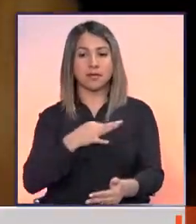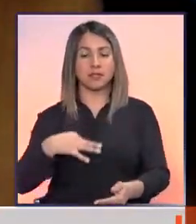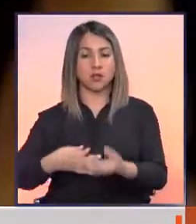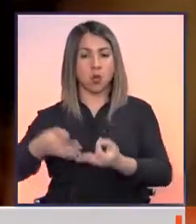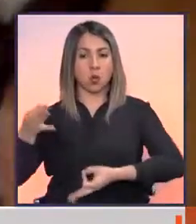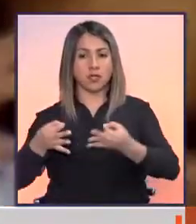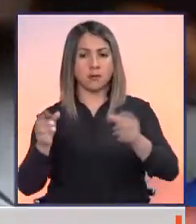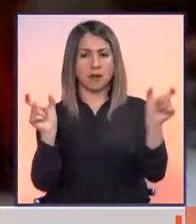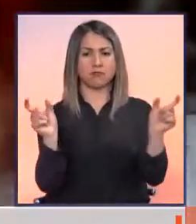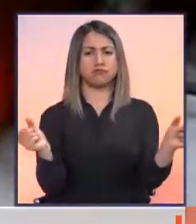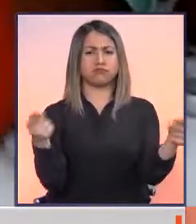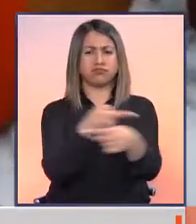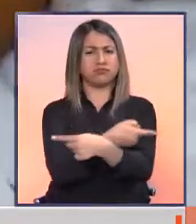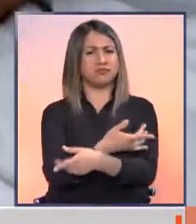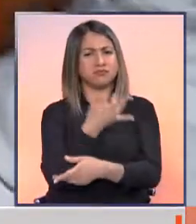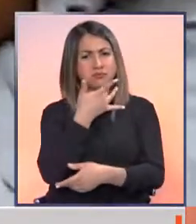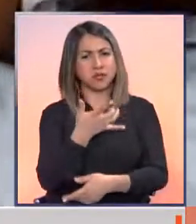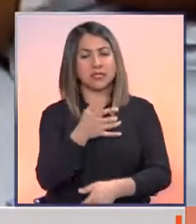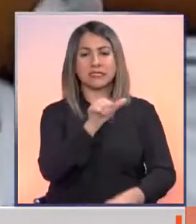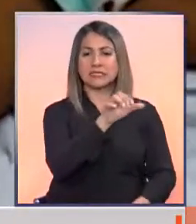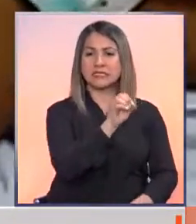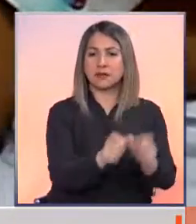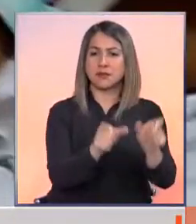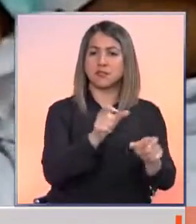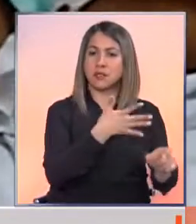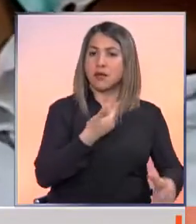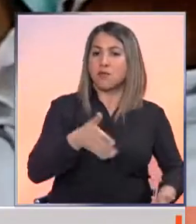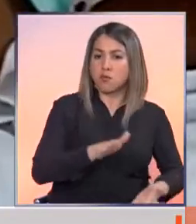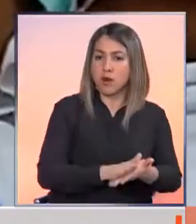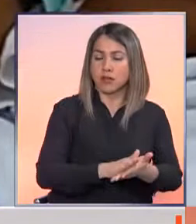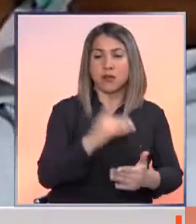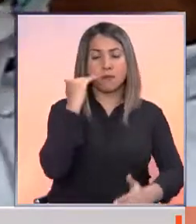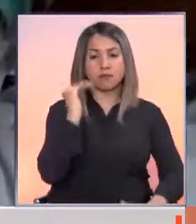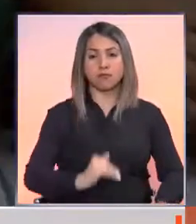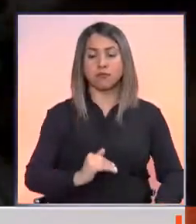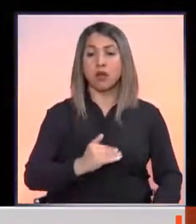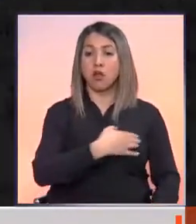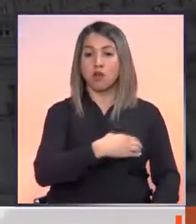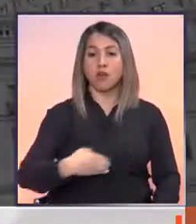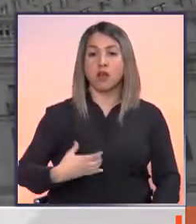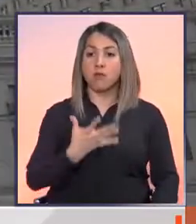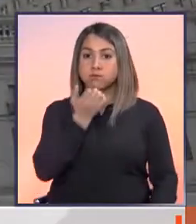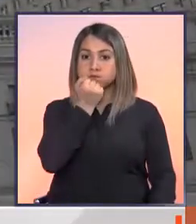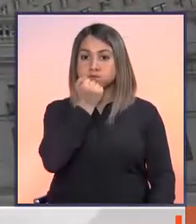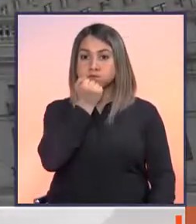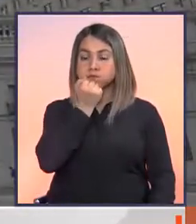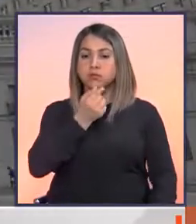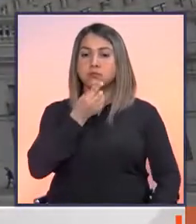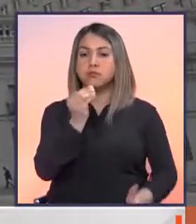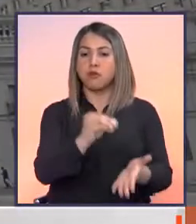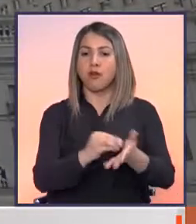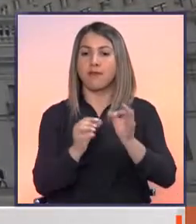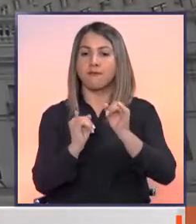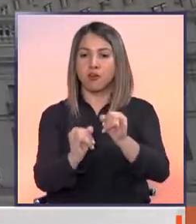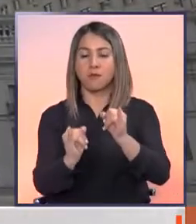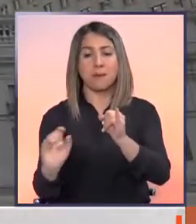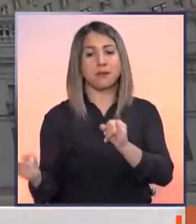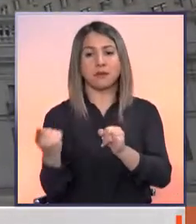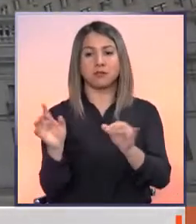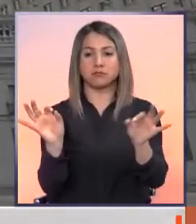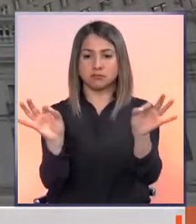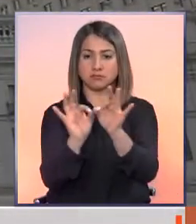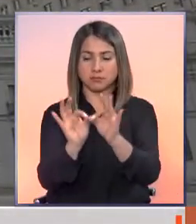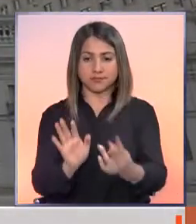porque unicef informa 60 muertes de menores que el gobierno omitió en su reciente informe el primero en entregar explicaciones